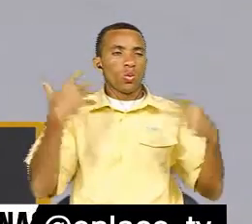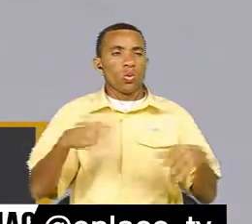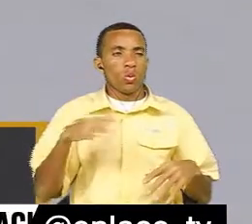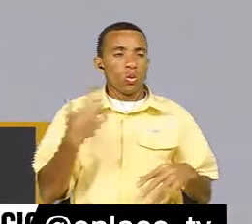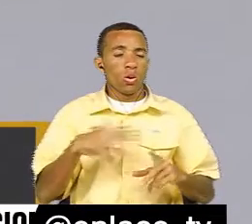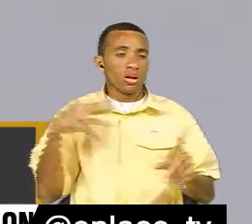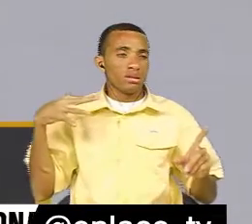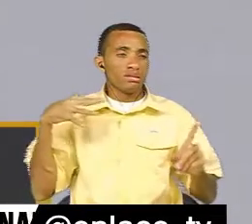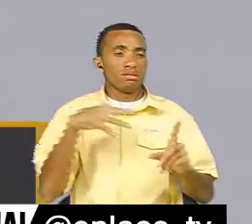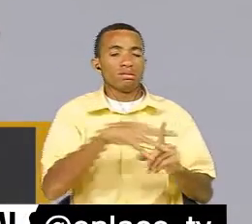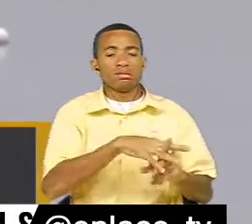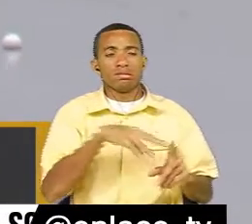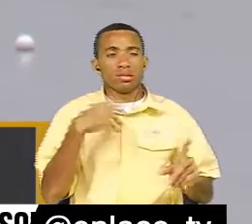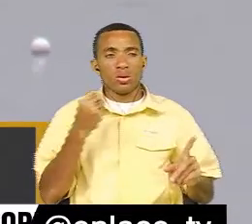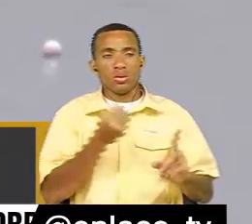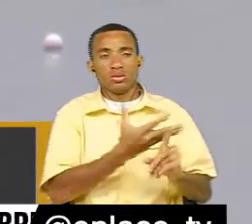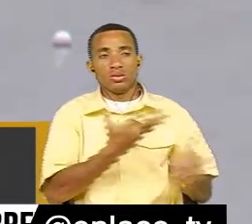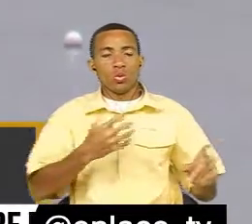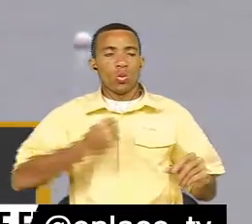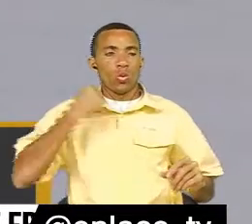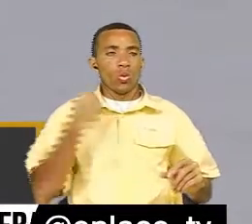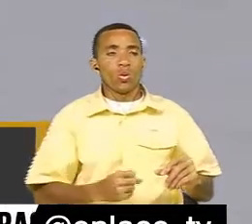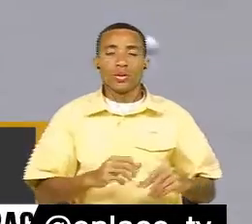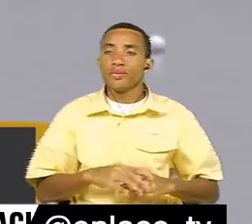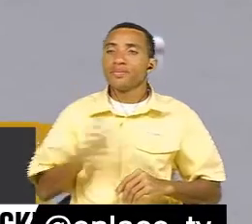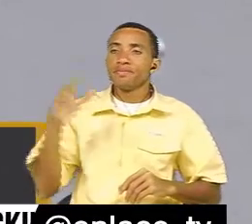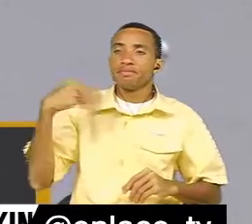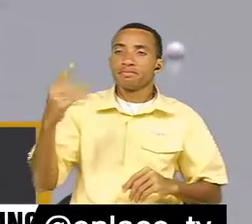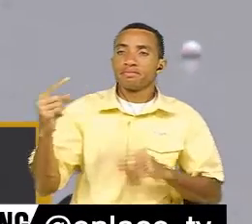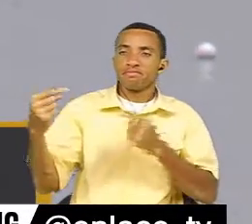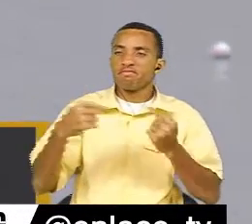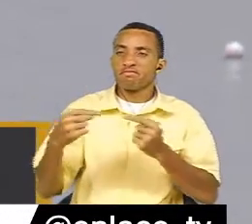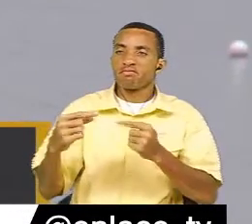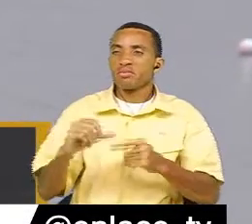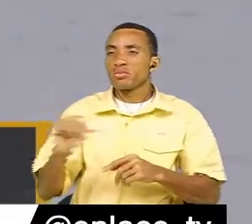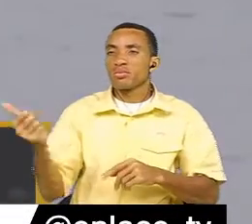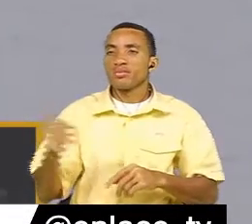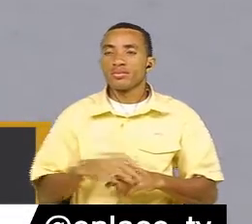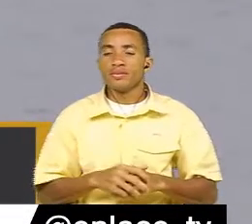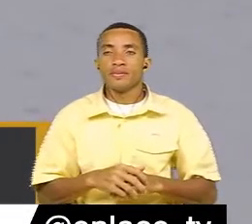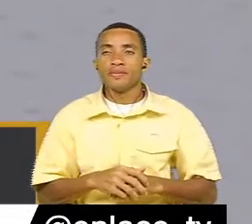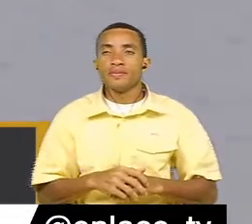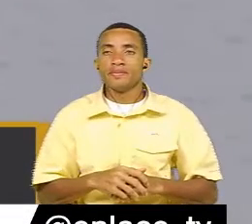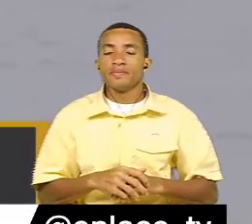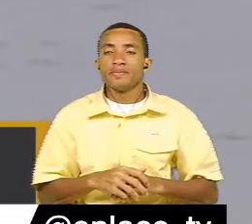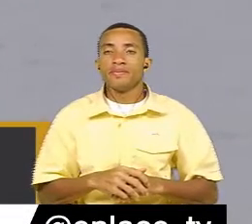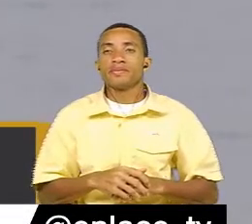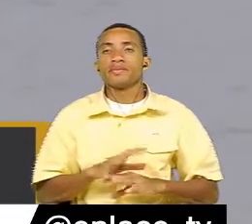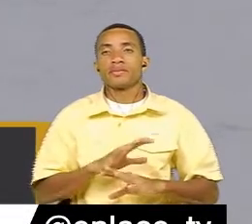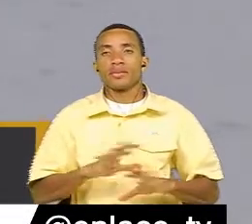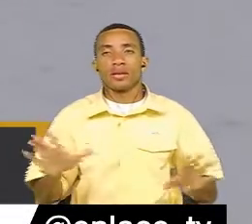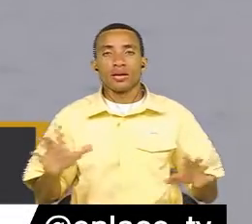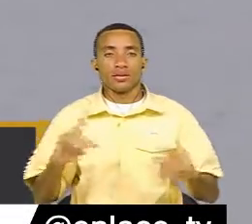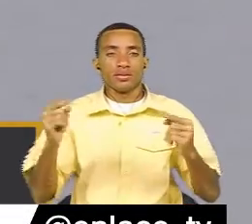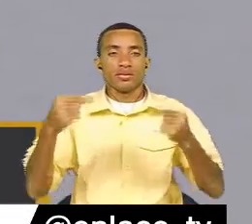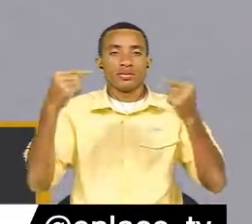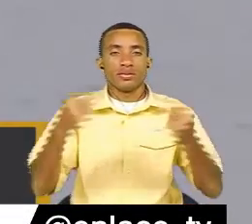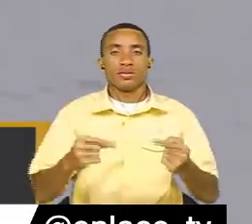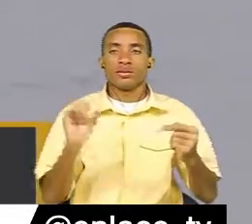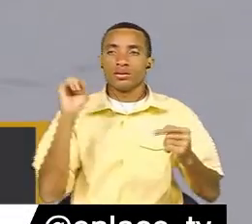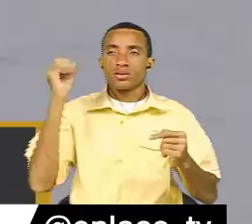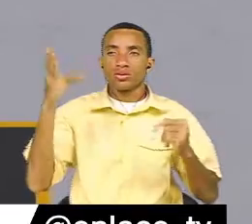impacta muy fuerte en a los atletas que vienen. Después de esta competencia, ¿qué otras tienen ustedes, la liga como tal? No, ya viene nuestro campeonato interclubes, que es